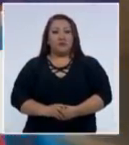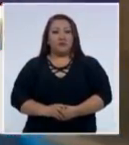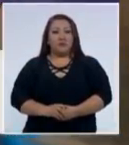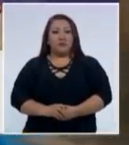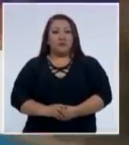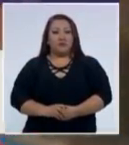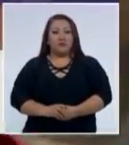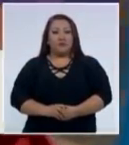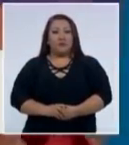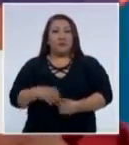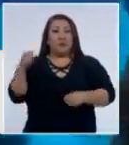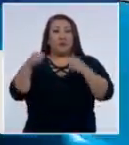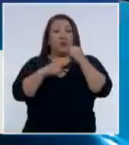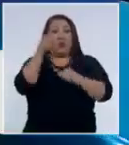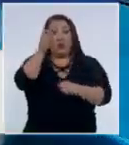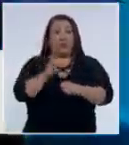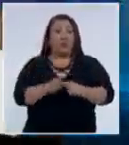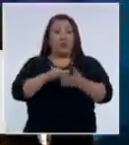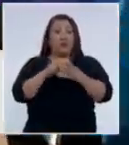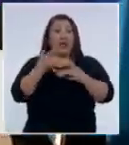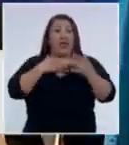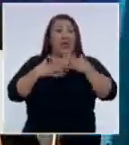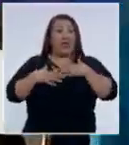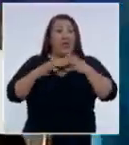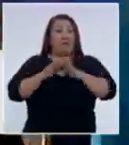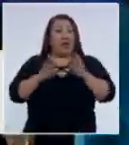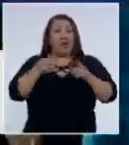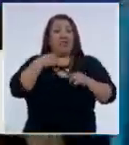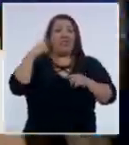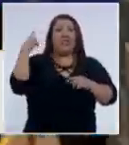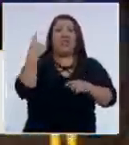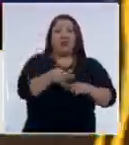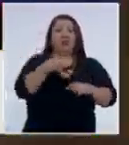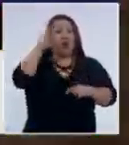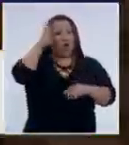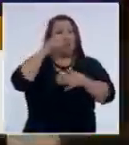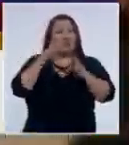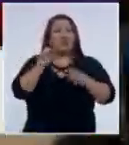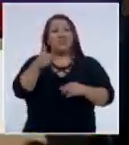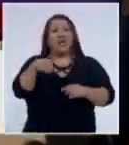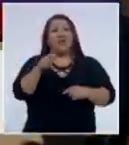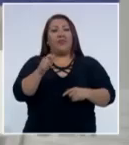Producto de la gresca, una persona resultó herida. Denunció el hecho en la comisaría de Santa